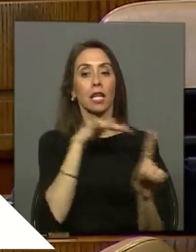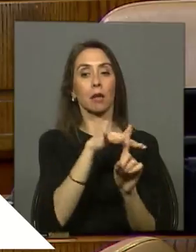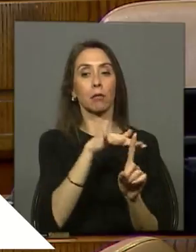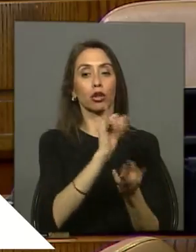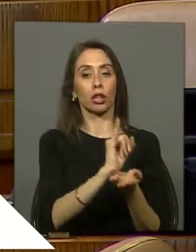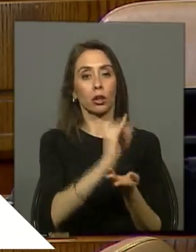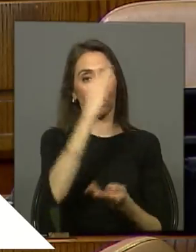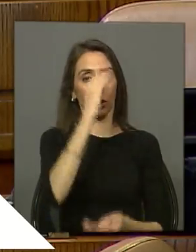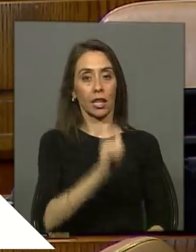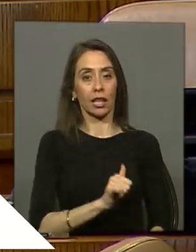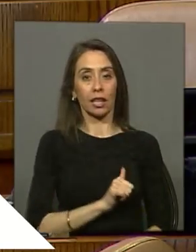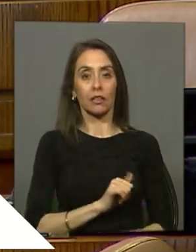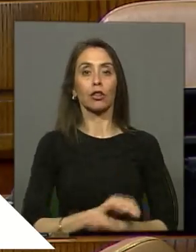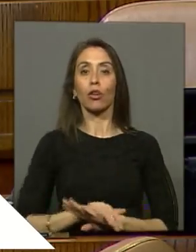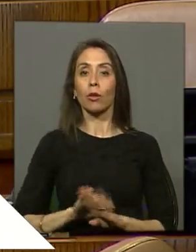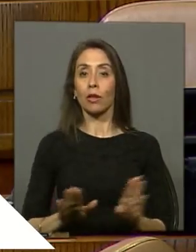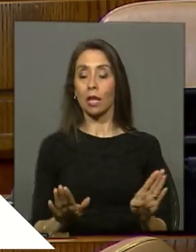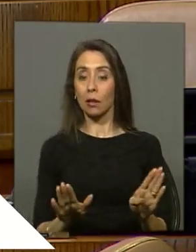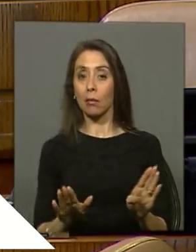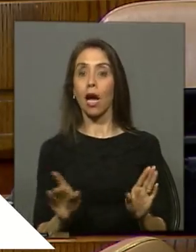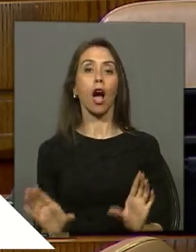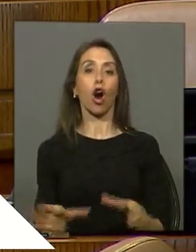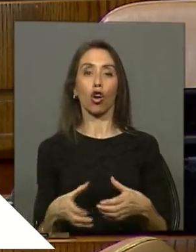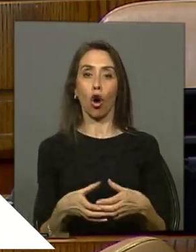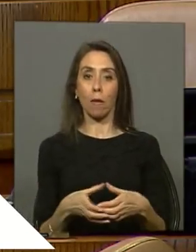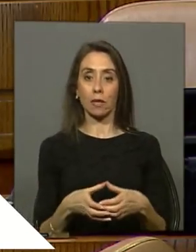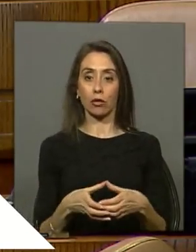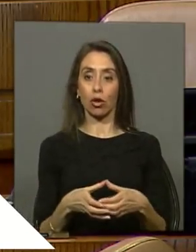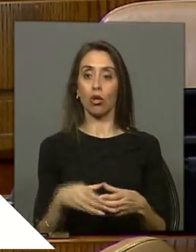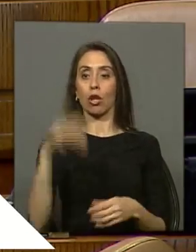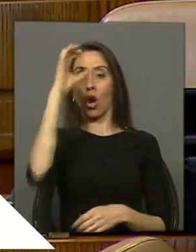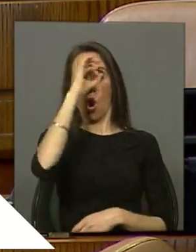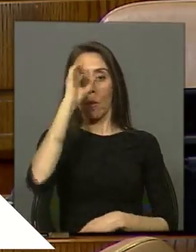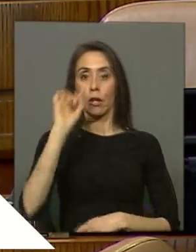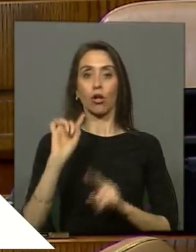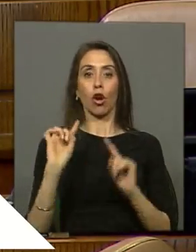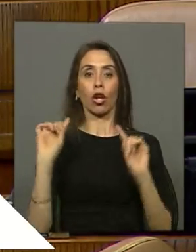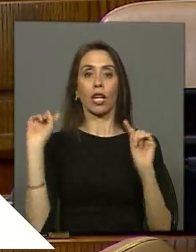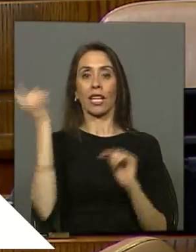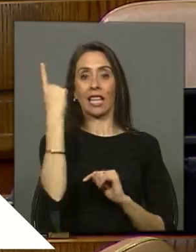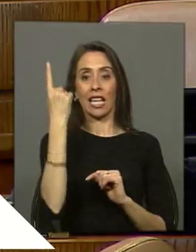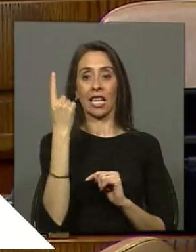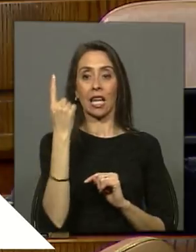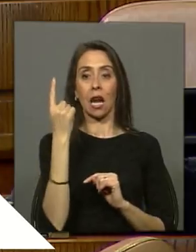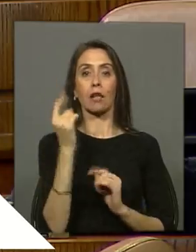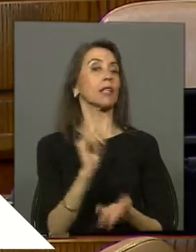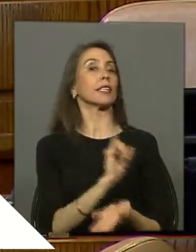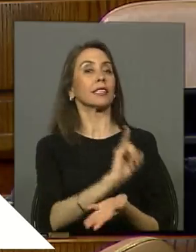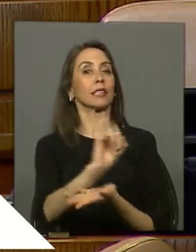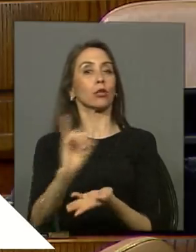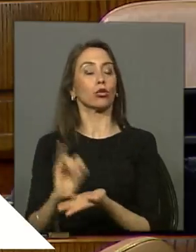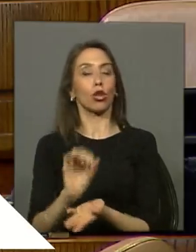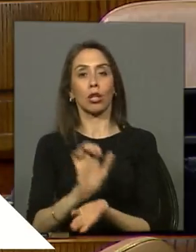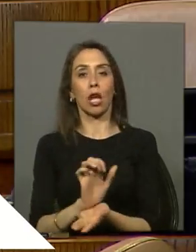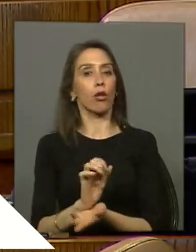ejército para concluir presidente esta comisión y esto es opinión general considera que los organismos del estado no estuvieron a la altura